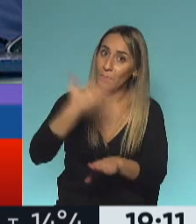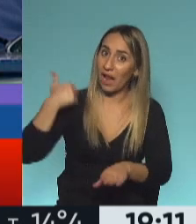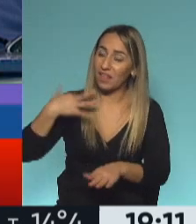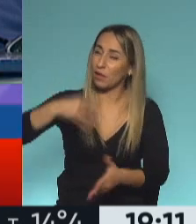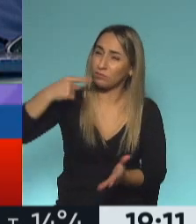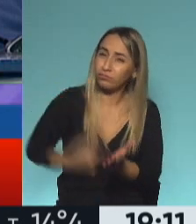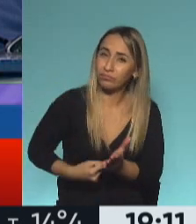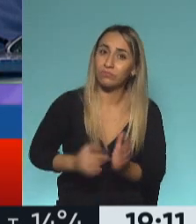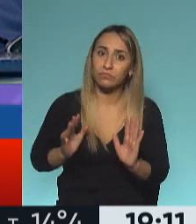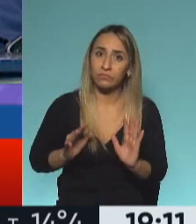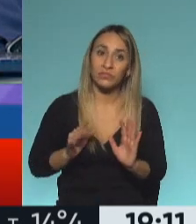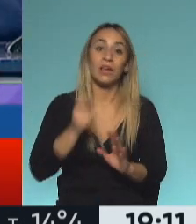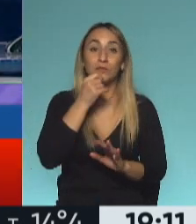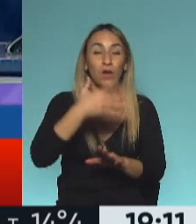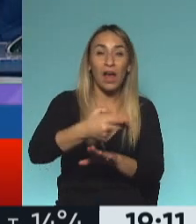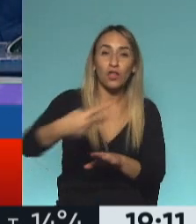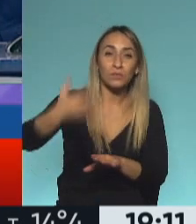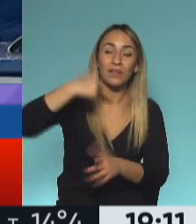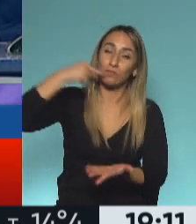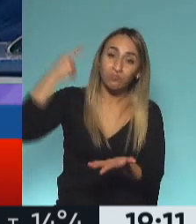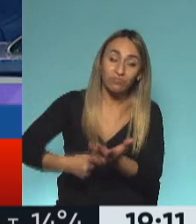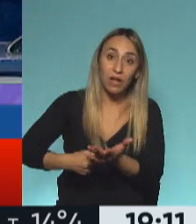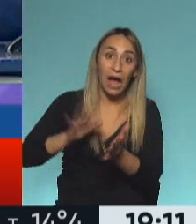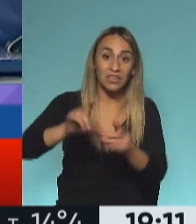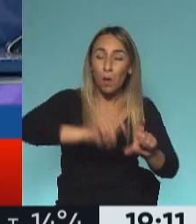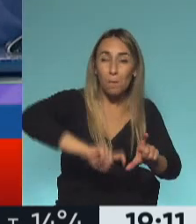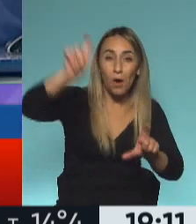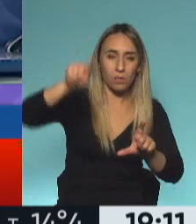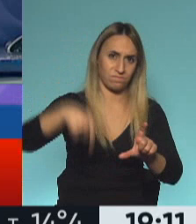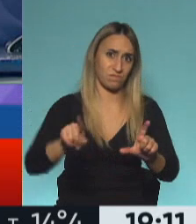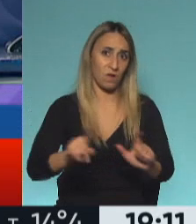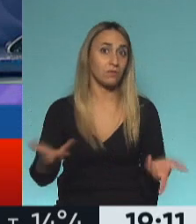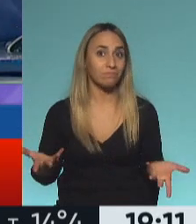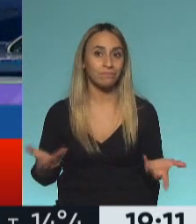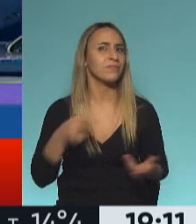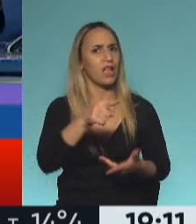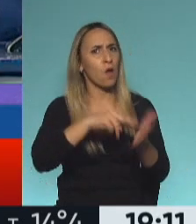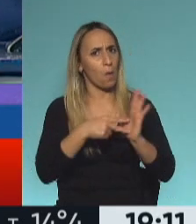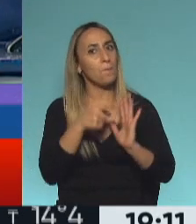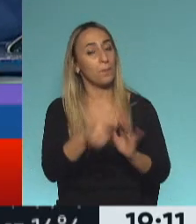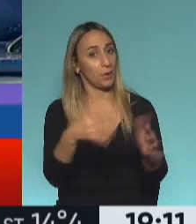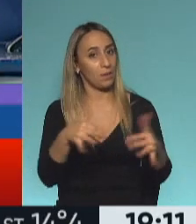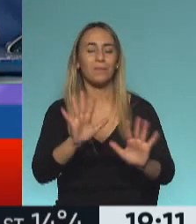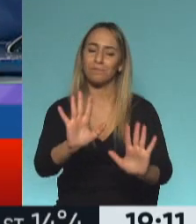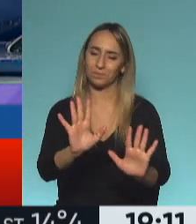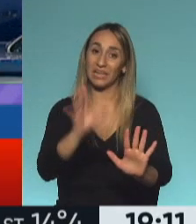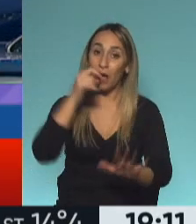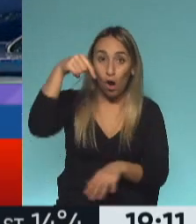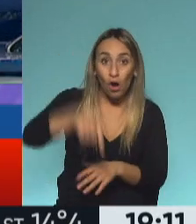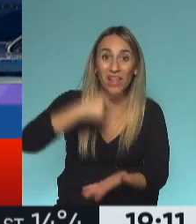No hubiéramos tenido semejante progresión. Ahí puede haber un problema, Doc, si no se toma algo